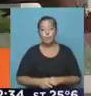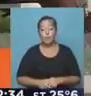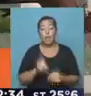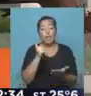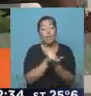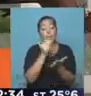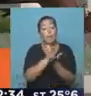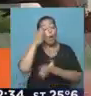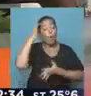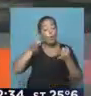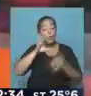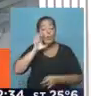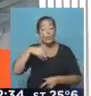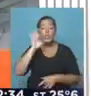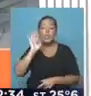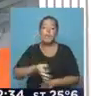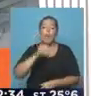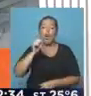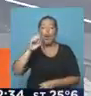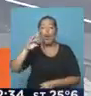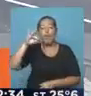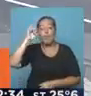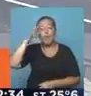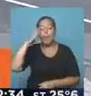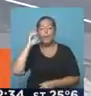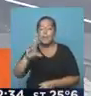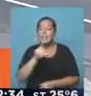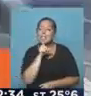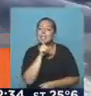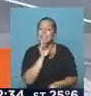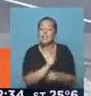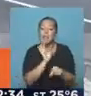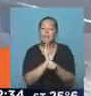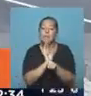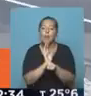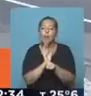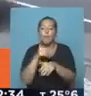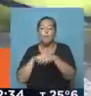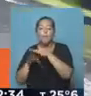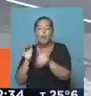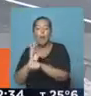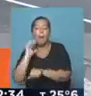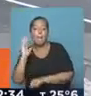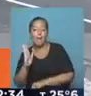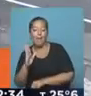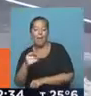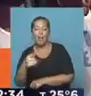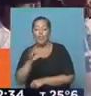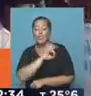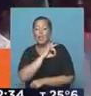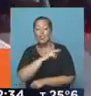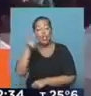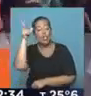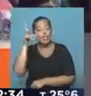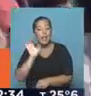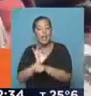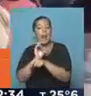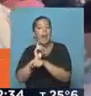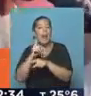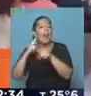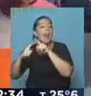Estados Unidos supo entonces que odebrecht había creado una caja B a finales de los años 80 con el nombre de sector de relaciones